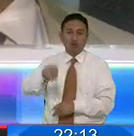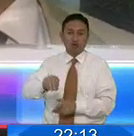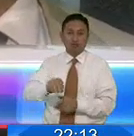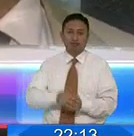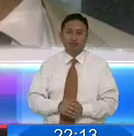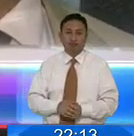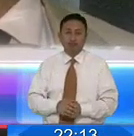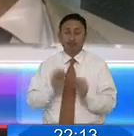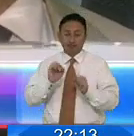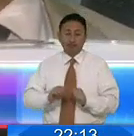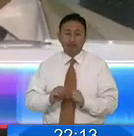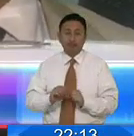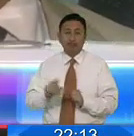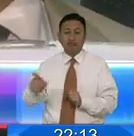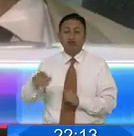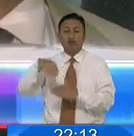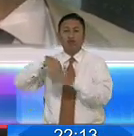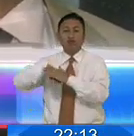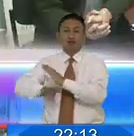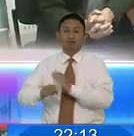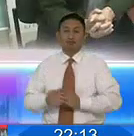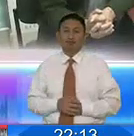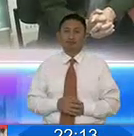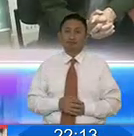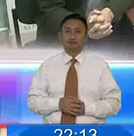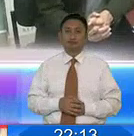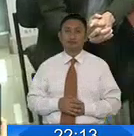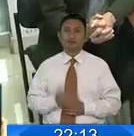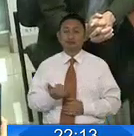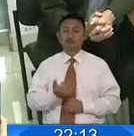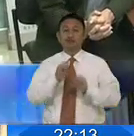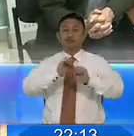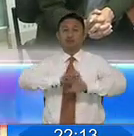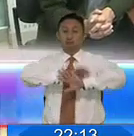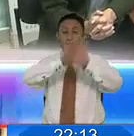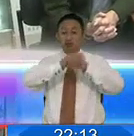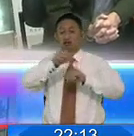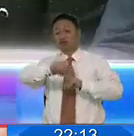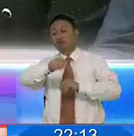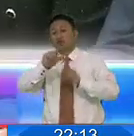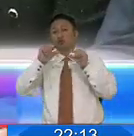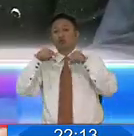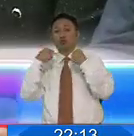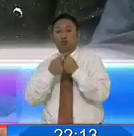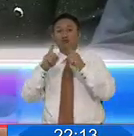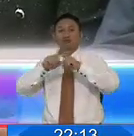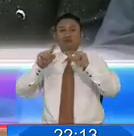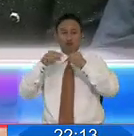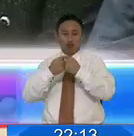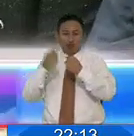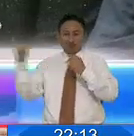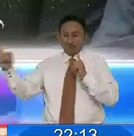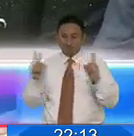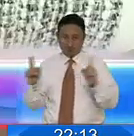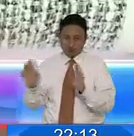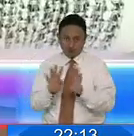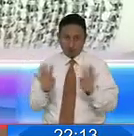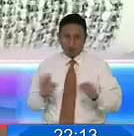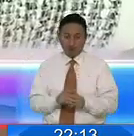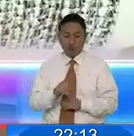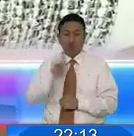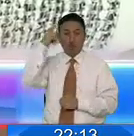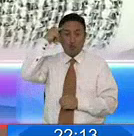supuesto se proceda con el correspondiente archivo pero en horas de la mañana también existe un pronunciamiento apoyado desde diferentes bancadas para que el ejecutivo